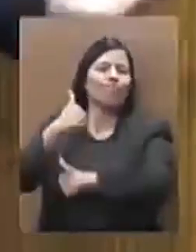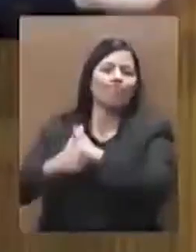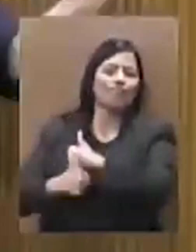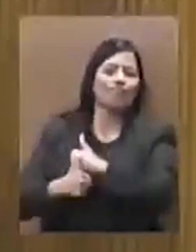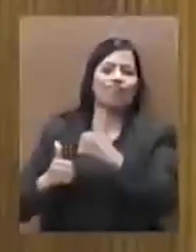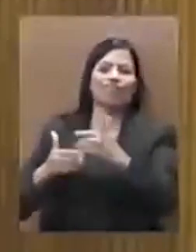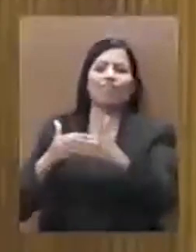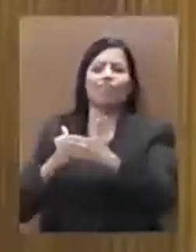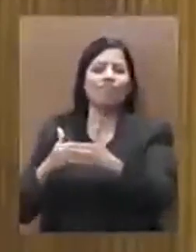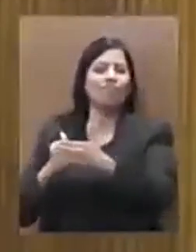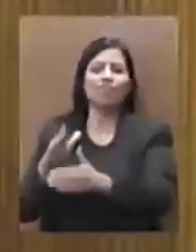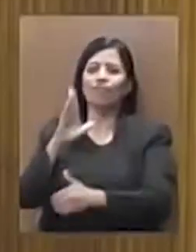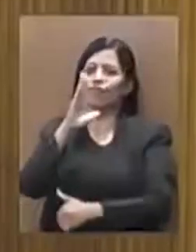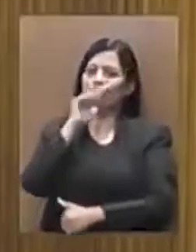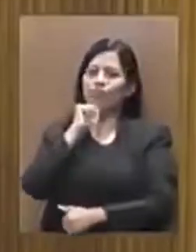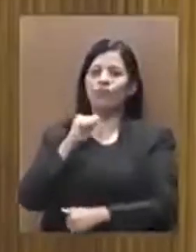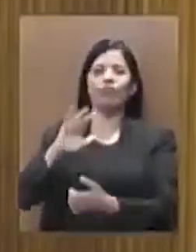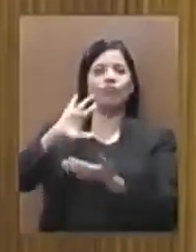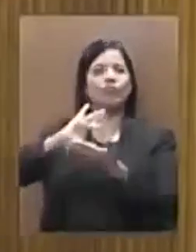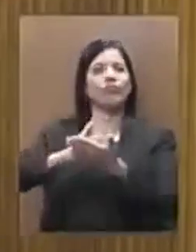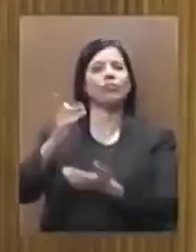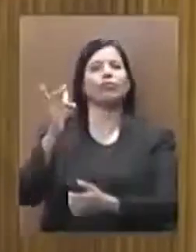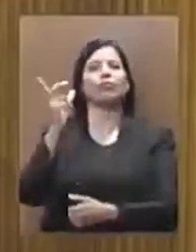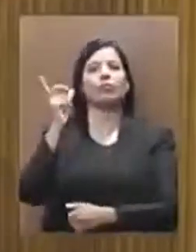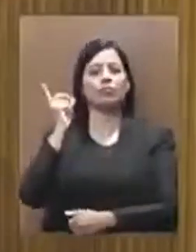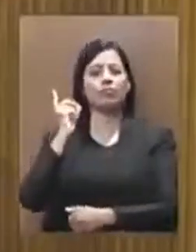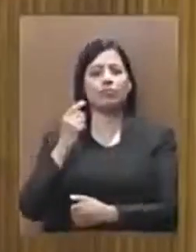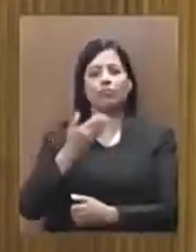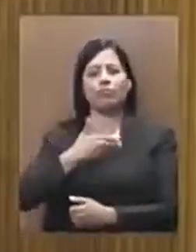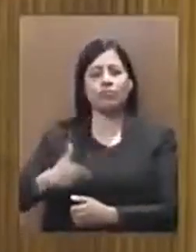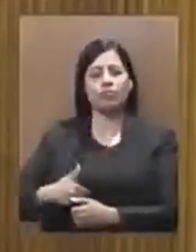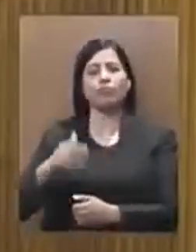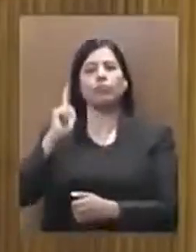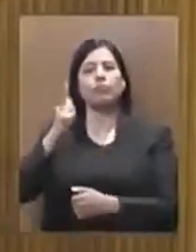no tienen esa posibilidad Gracias presidenta les pido que si es posible se vote en este momento